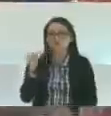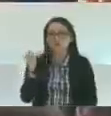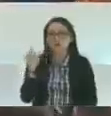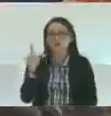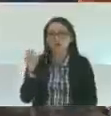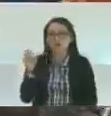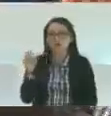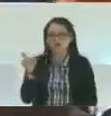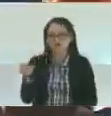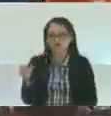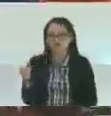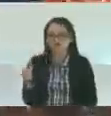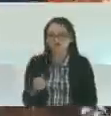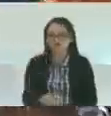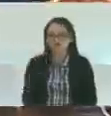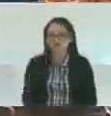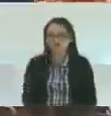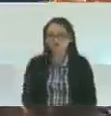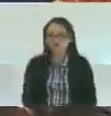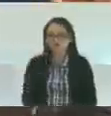Bueno, Gonzalo, fíjate tú.